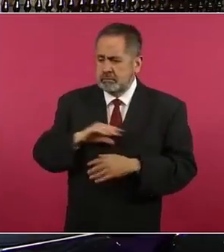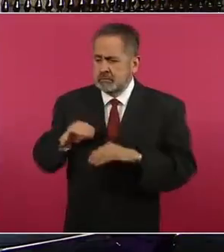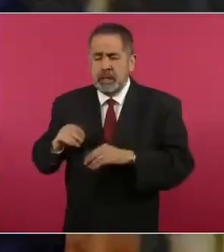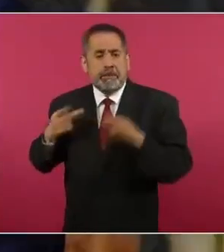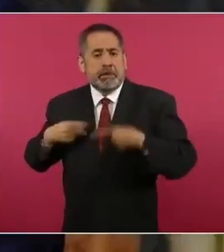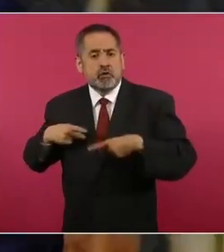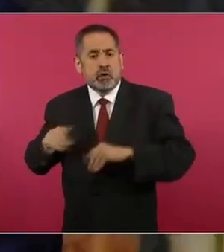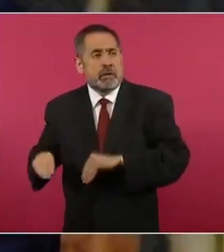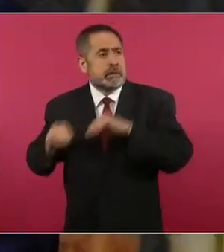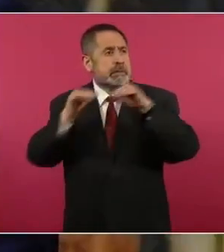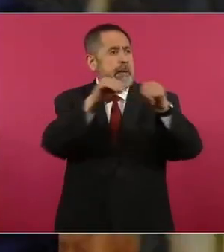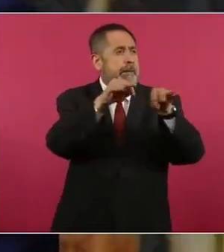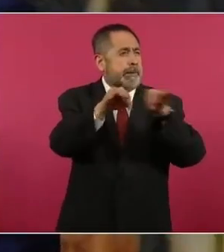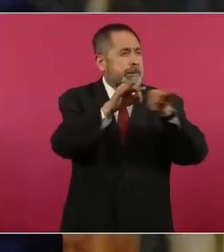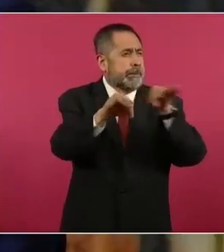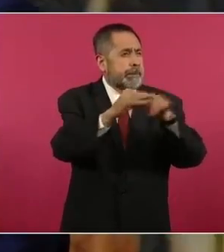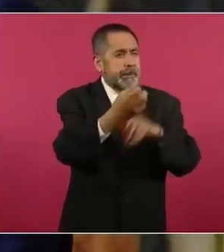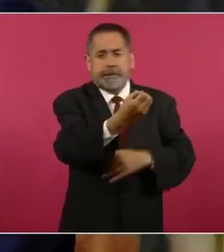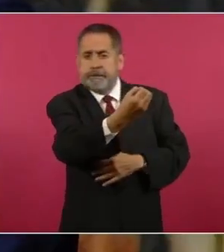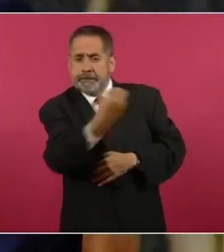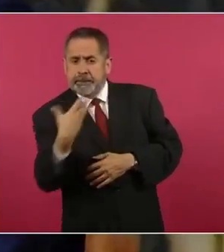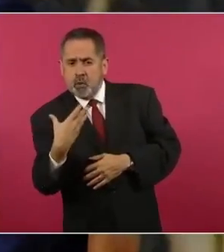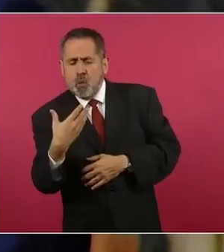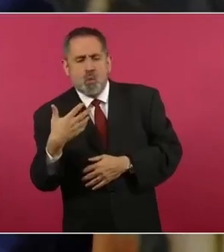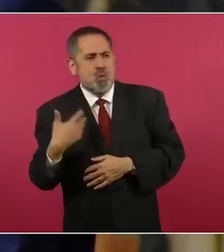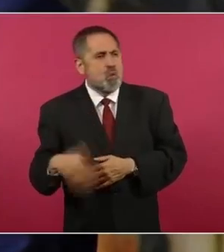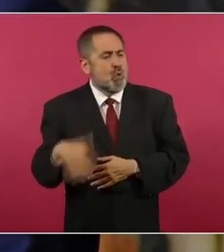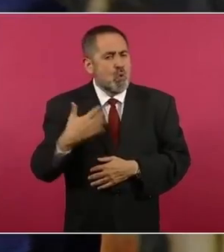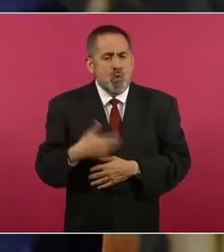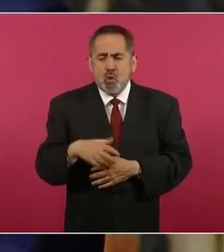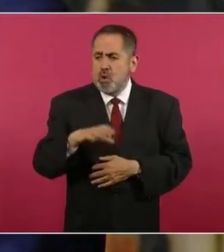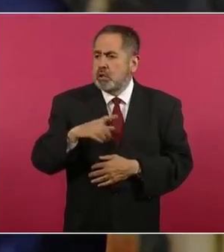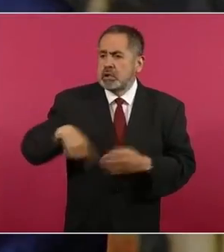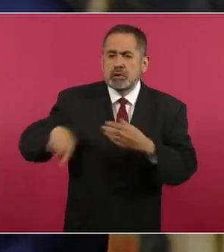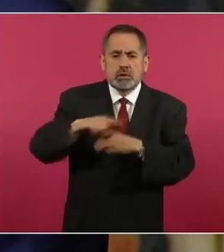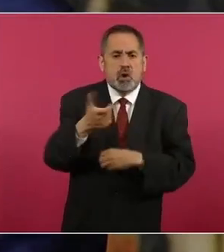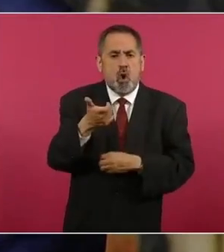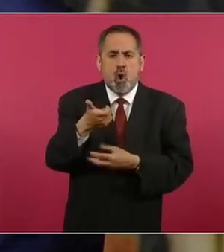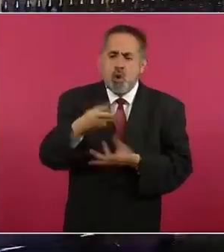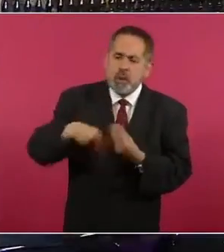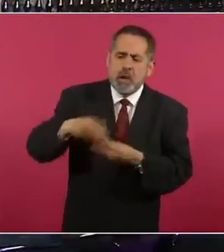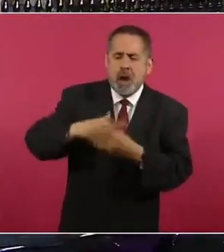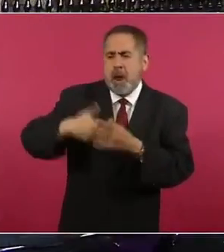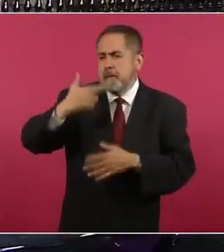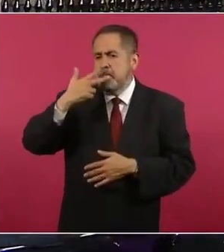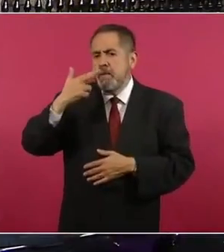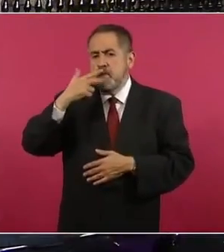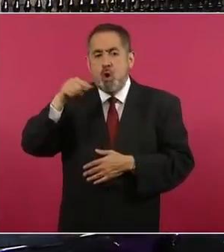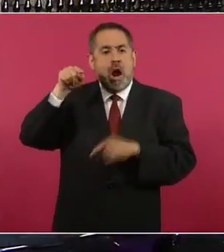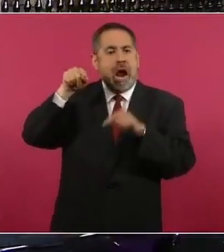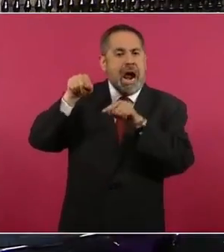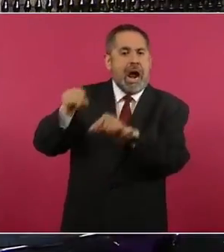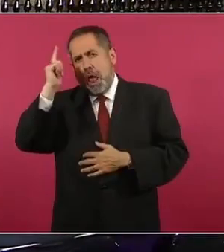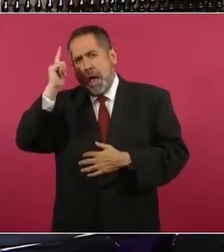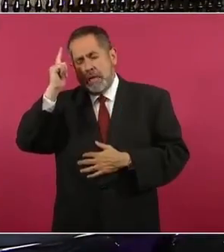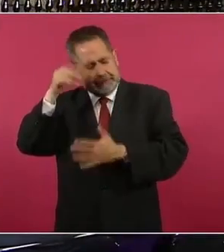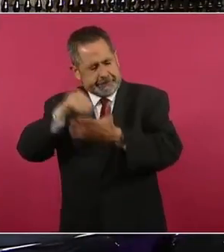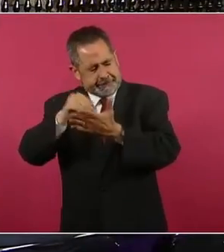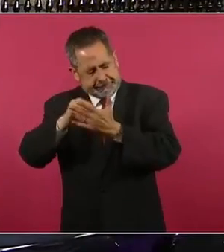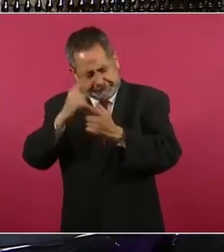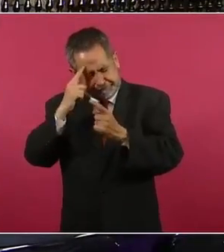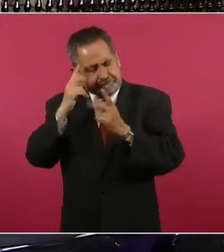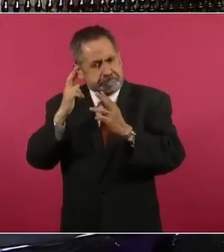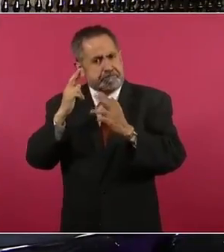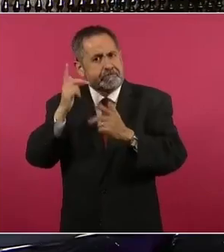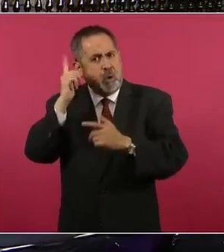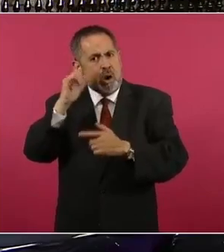familiares han mejorado la situación económica de la población más pobre del país. Al